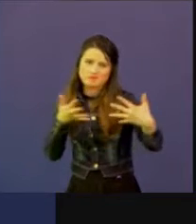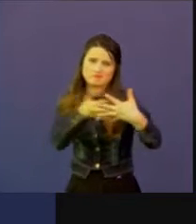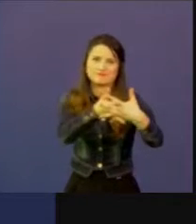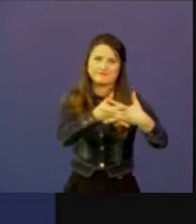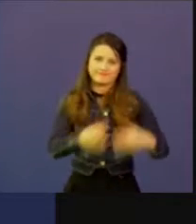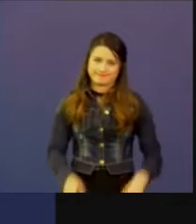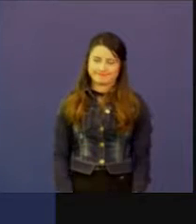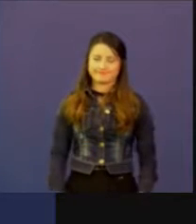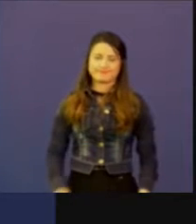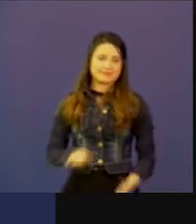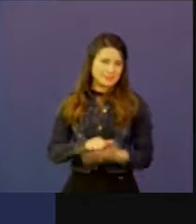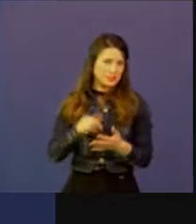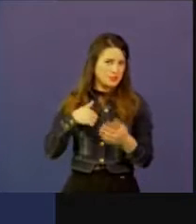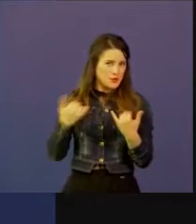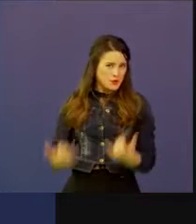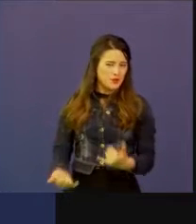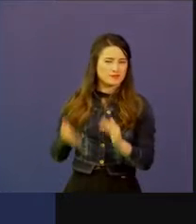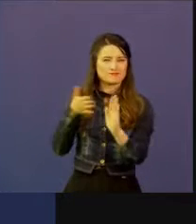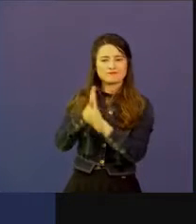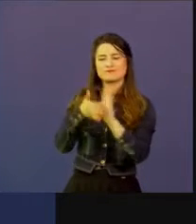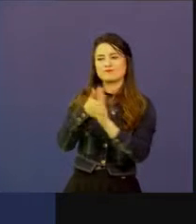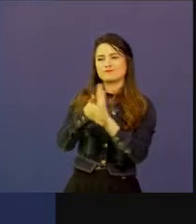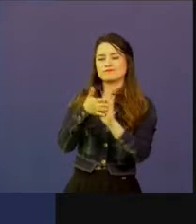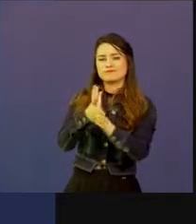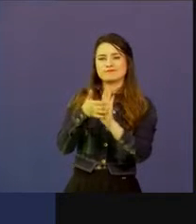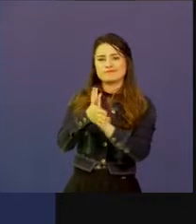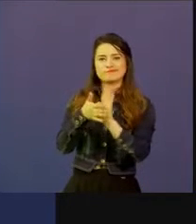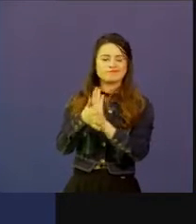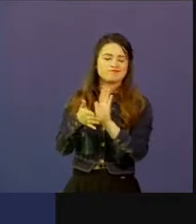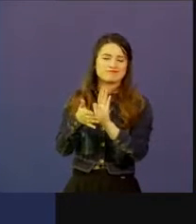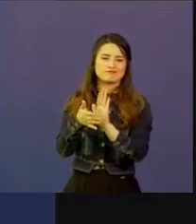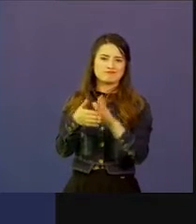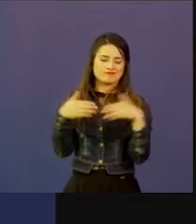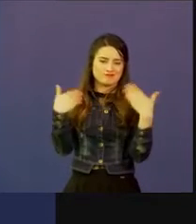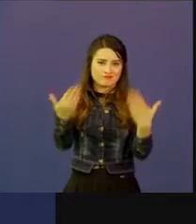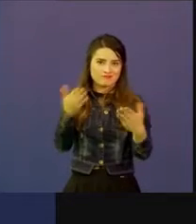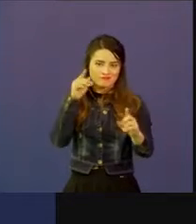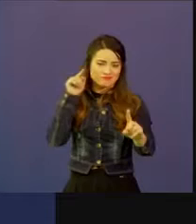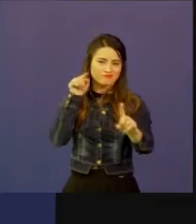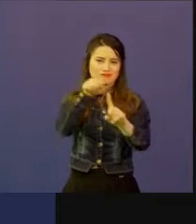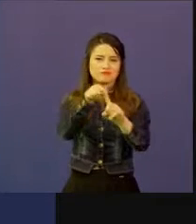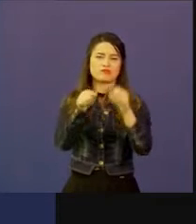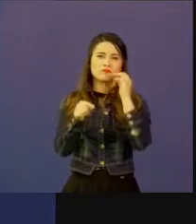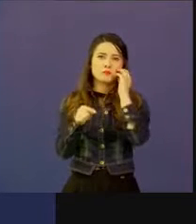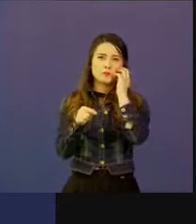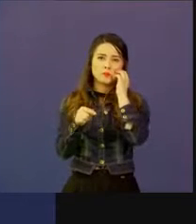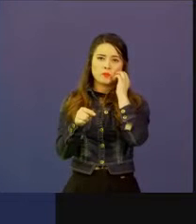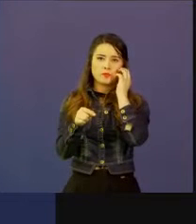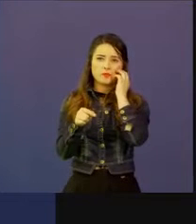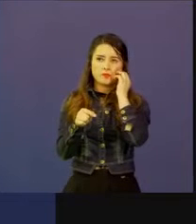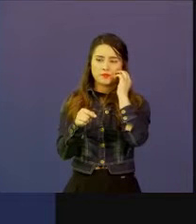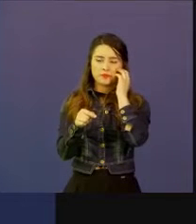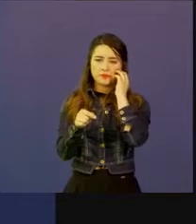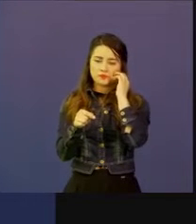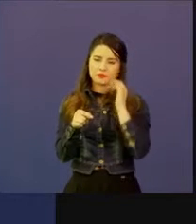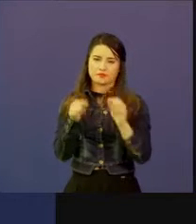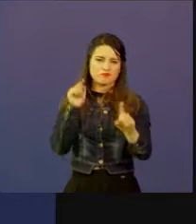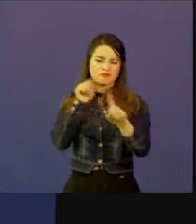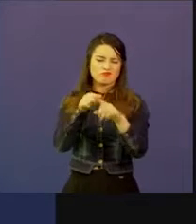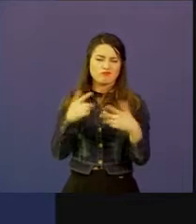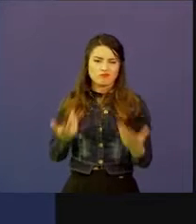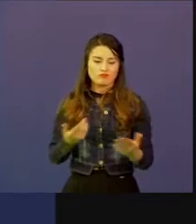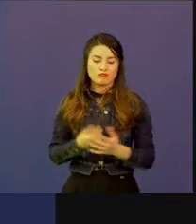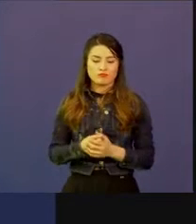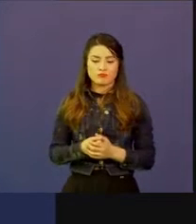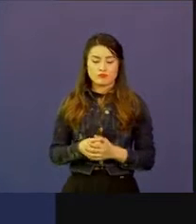presentación concluye o quiere transmitirles a ustedes elementos muy importantes relacionados con debemos